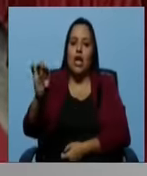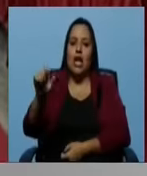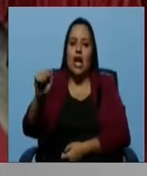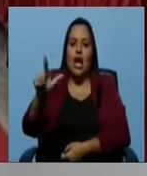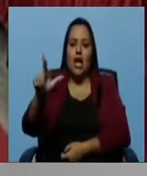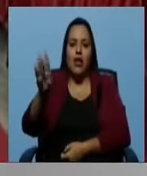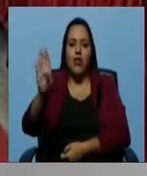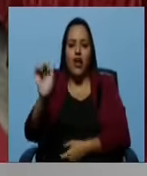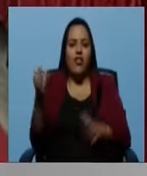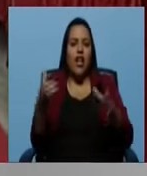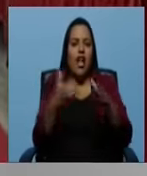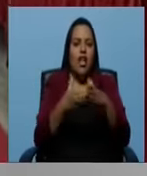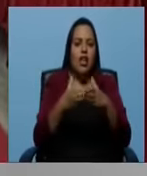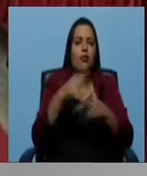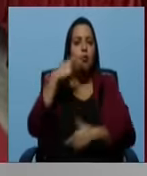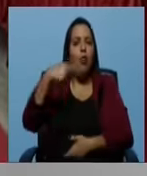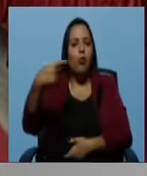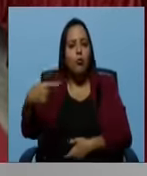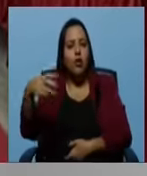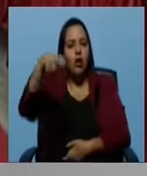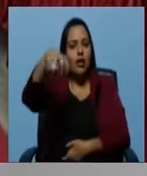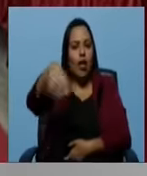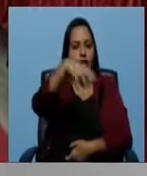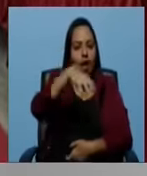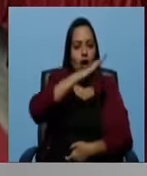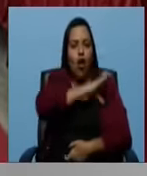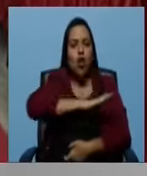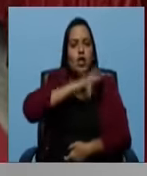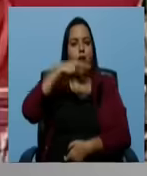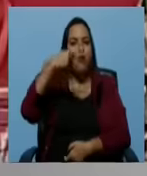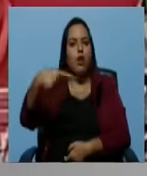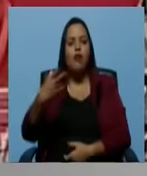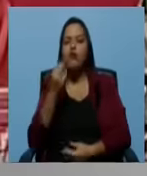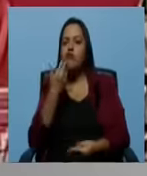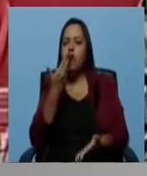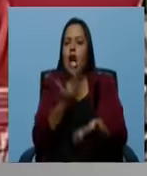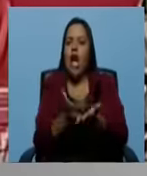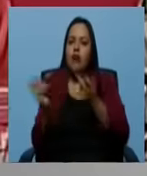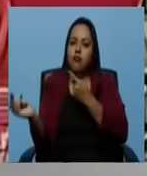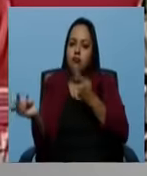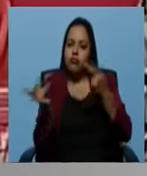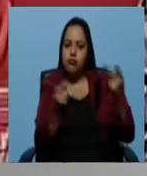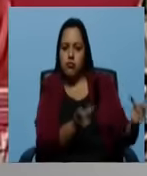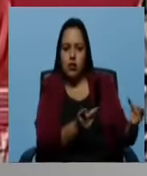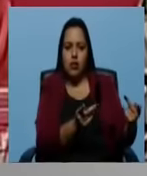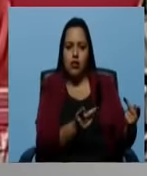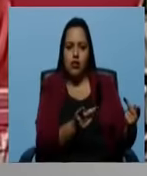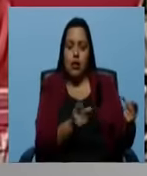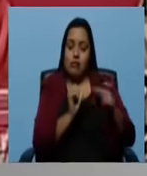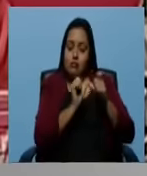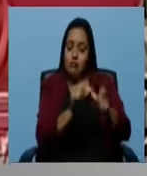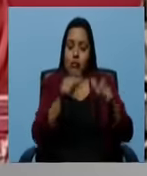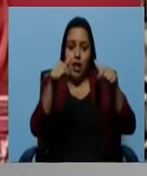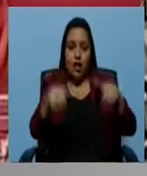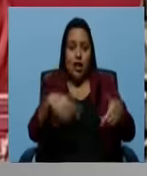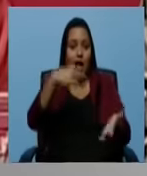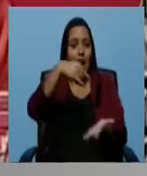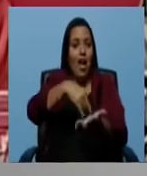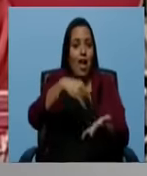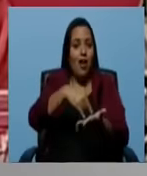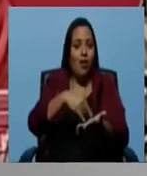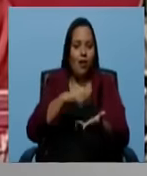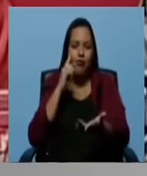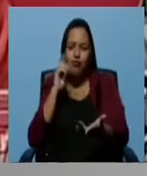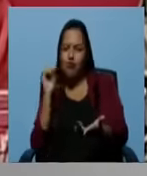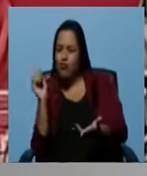político estadal, del consejo político, muchas gracias por la invitación. Seguiremos aquí en Carabobo dando unas